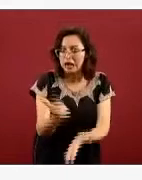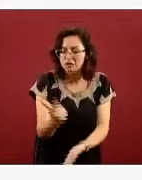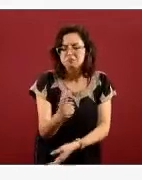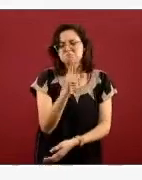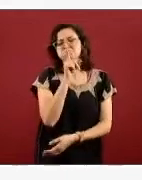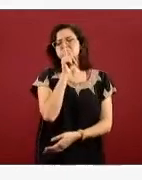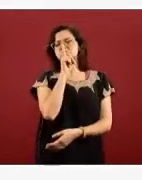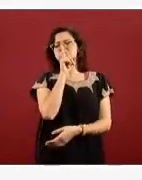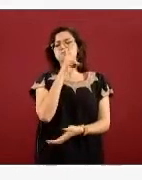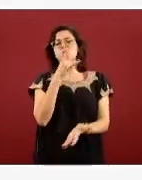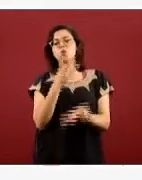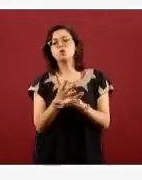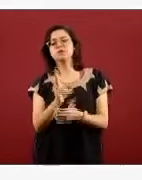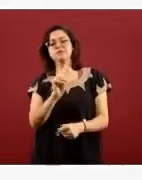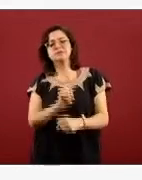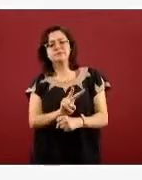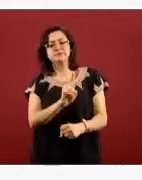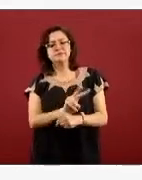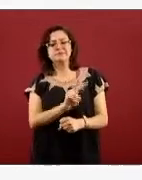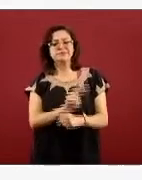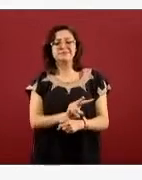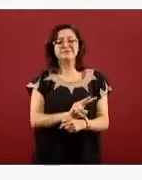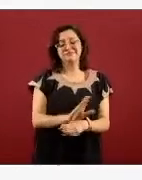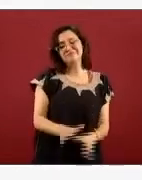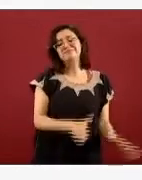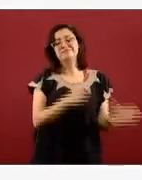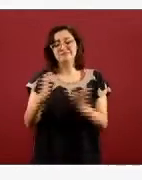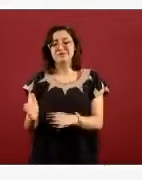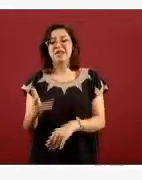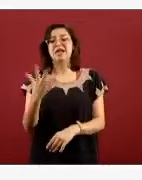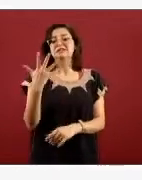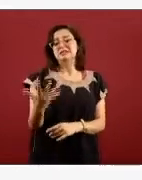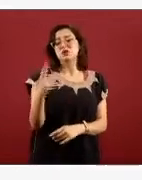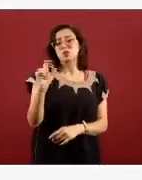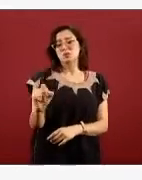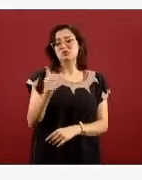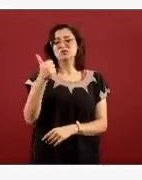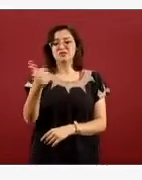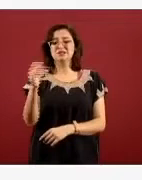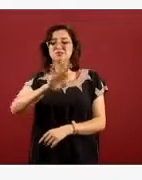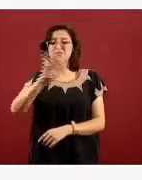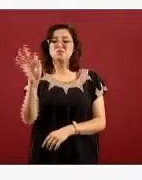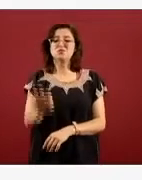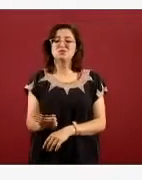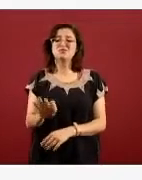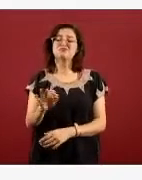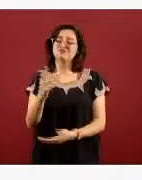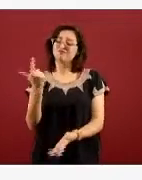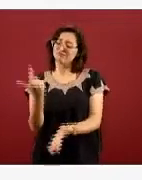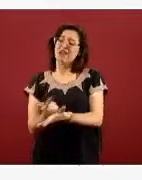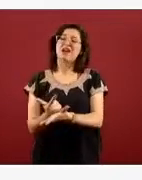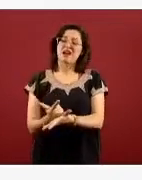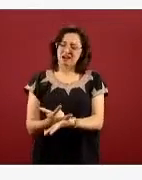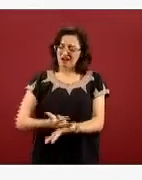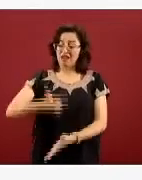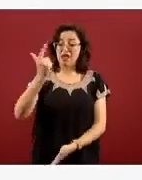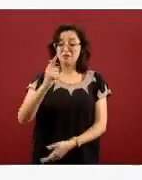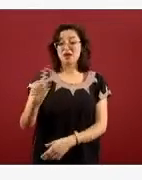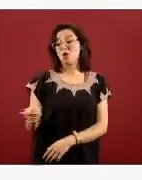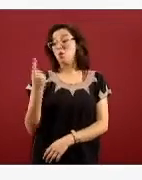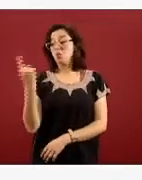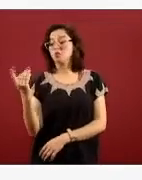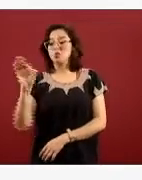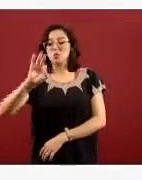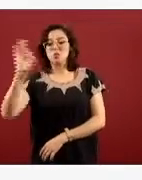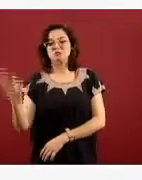digamos, de seguimiento. Pero sí tenemos un 5.6% que tiene la característica de ser graves y también un